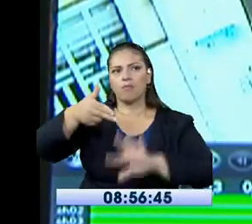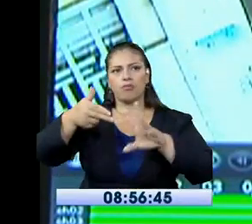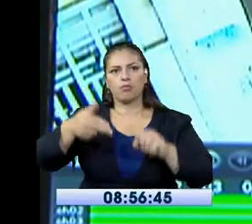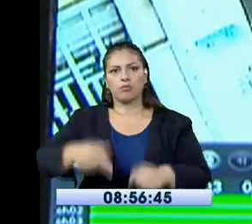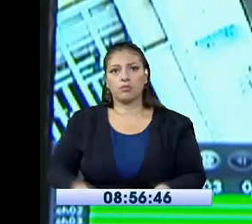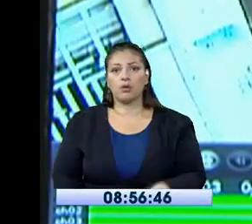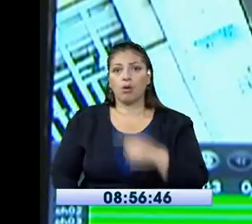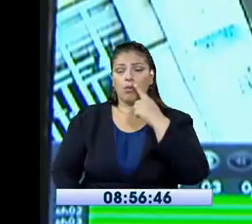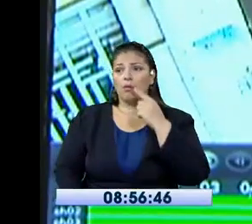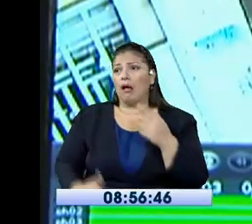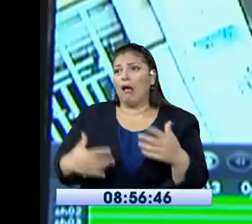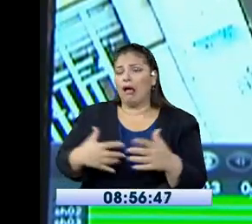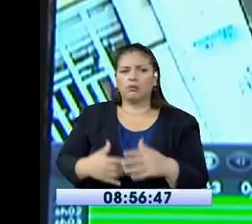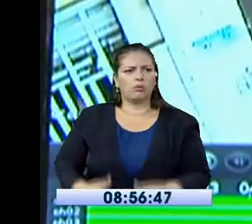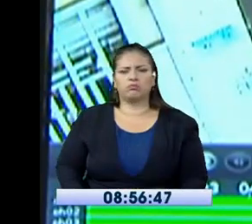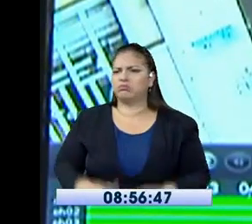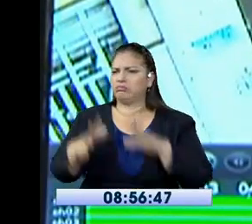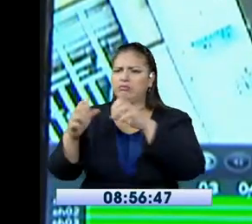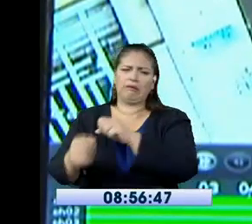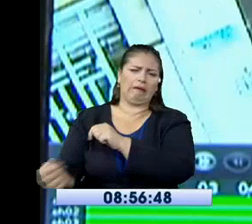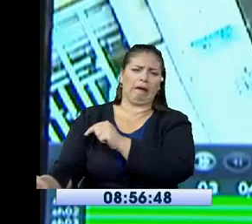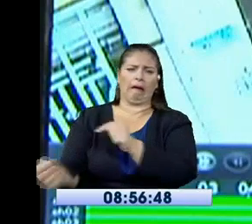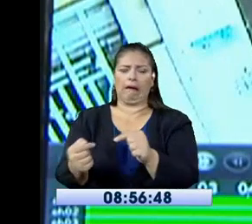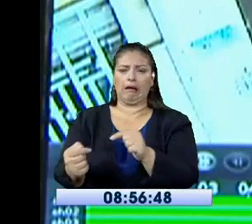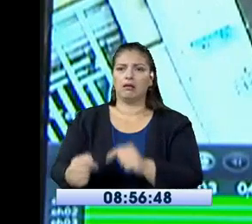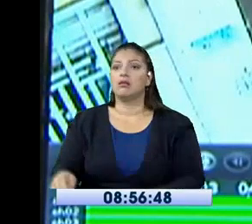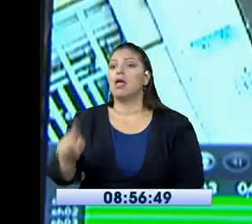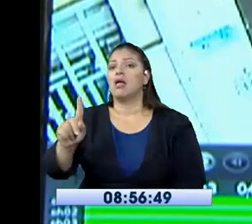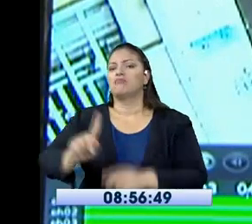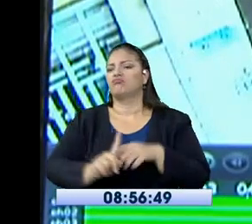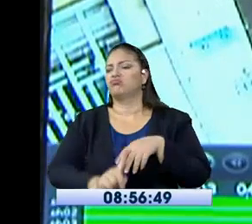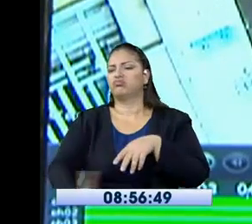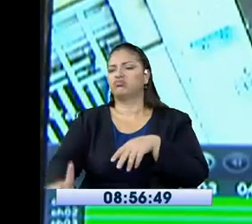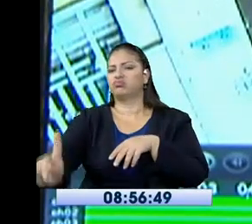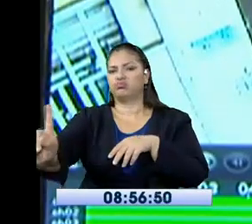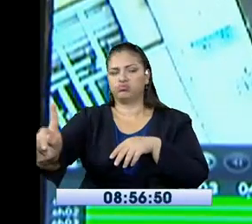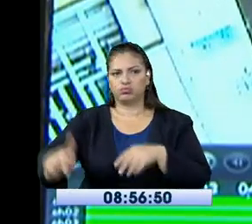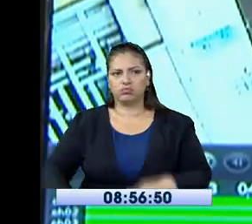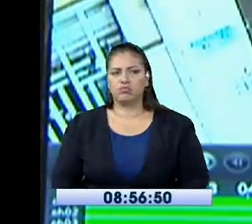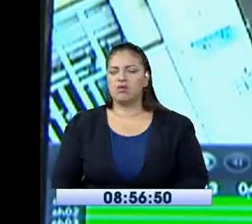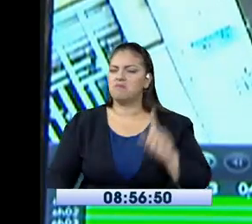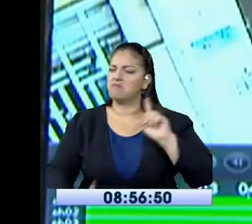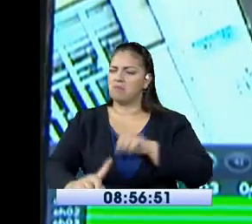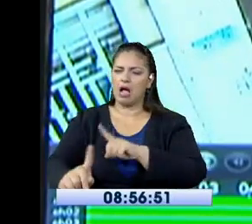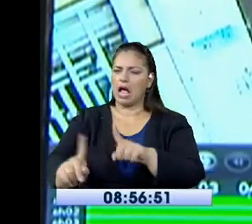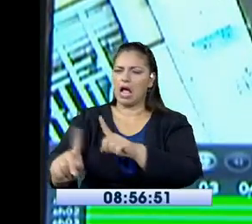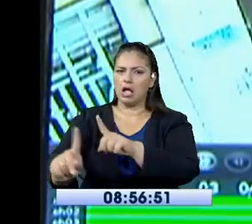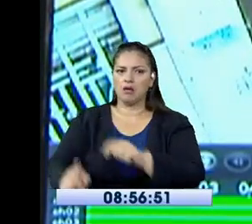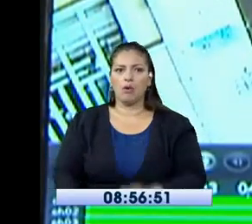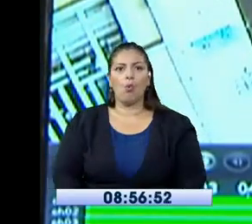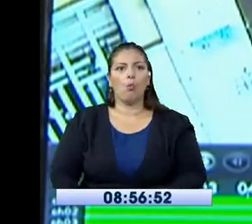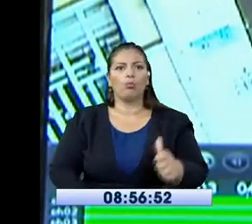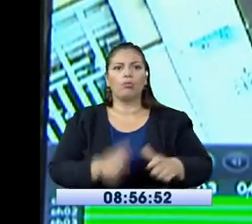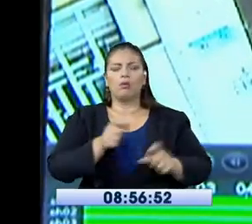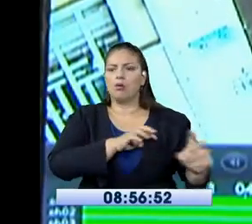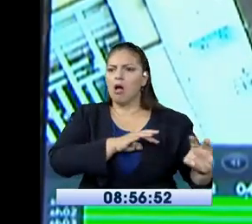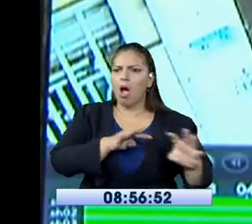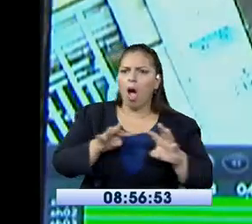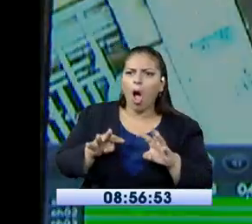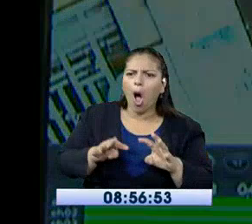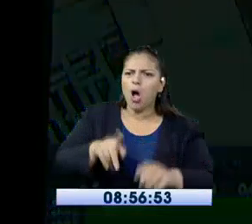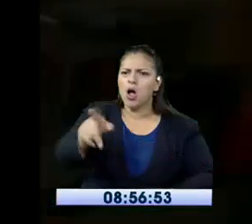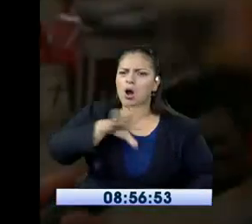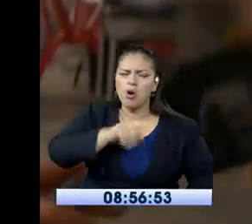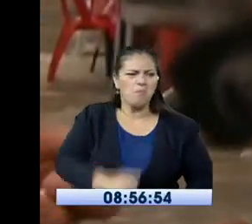resistencia, los habitantes del sector se lanzaron a tratar de ayudarlo. Eso permitió capturar a uno de los